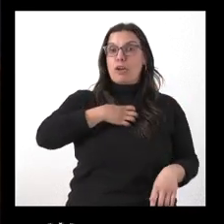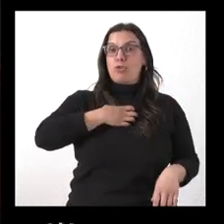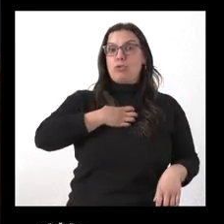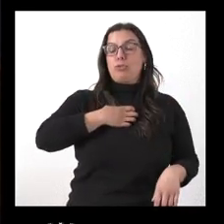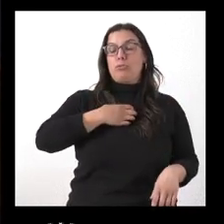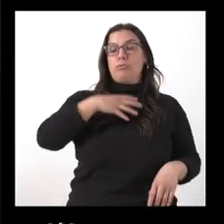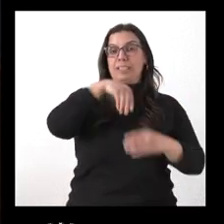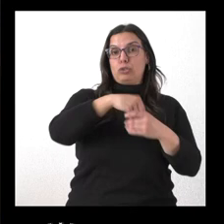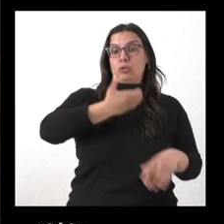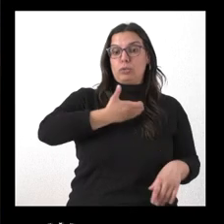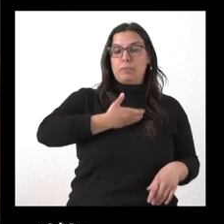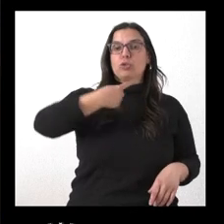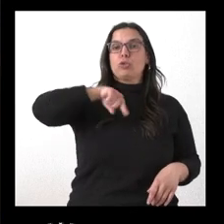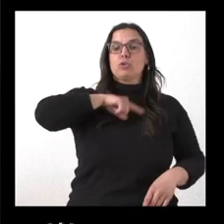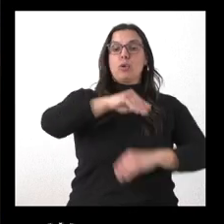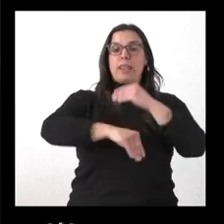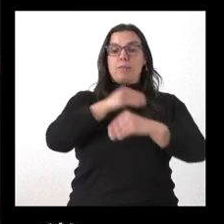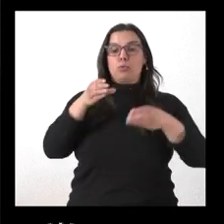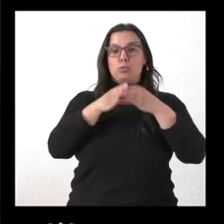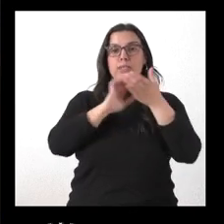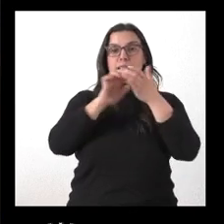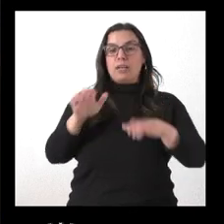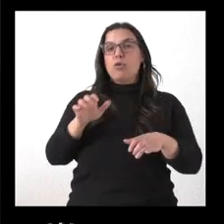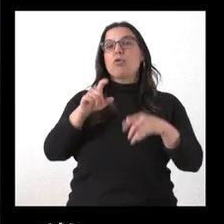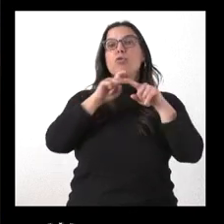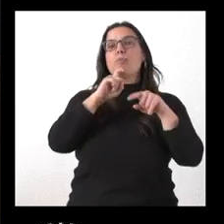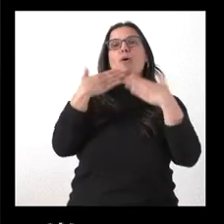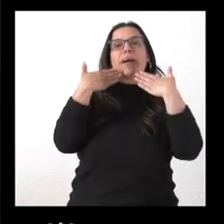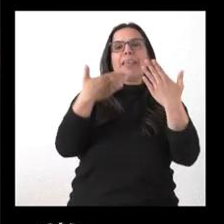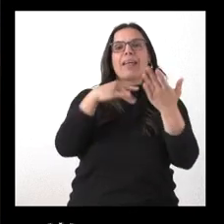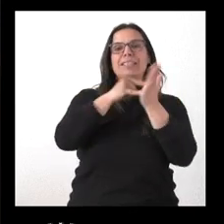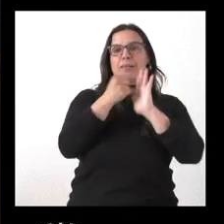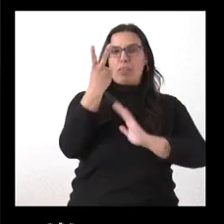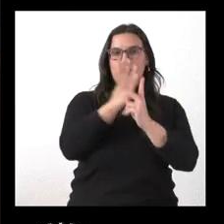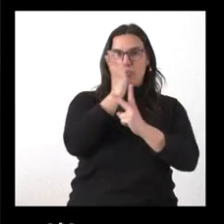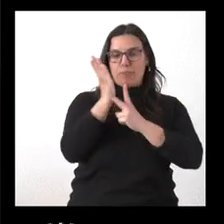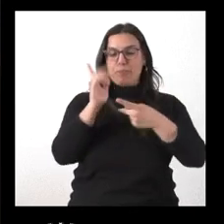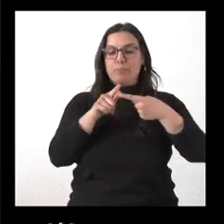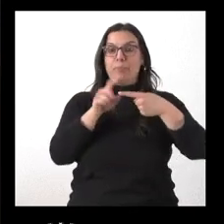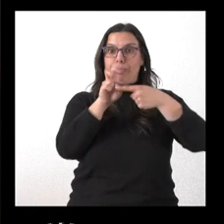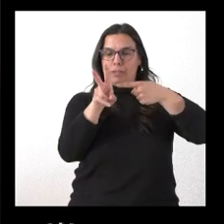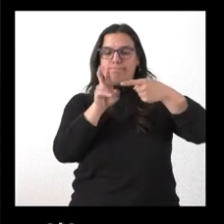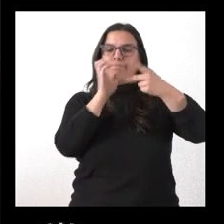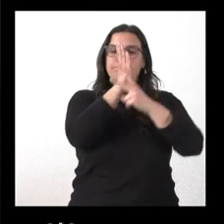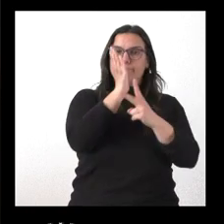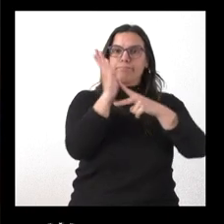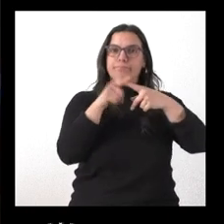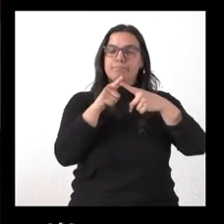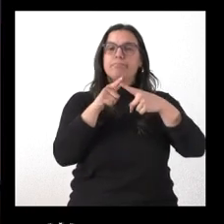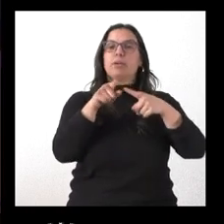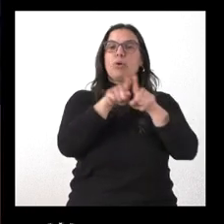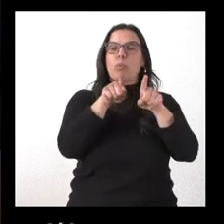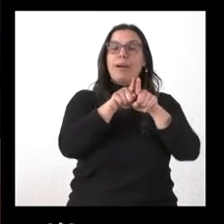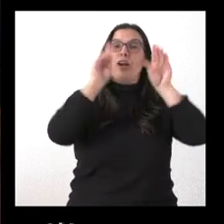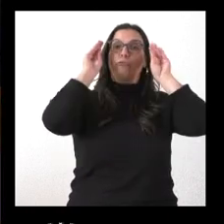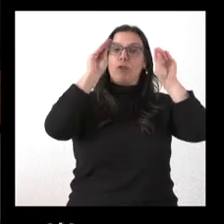lo ejercemos desde la junta de Castilla y León a través de dos mecanismos el primero de los mecanismos es el ejercicio de